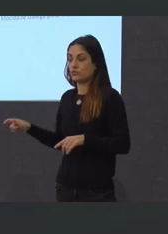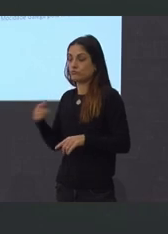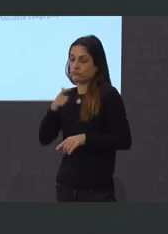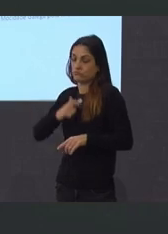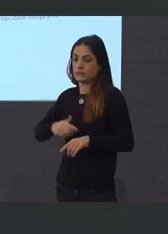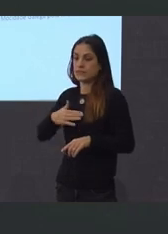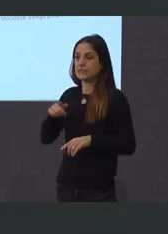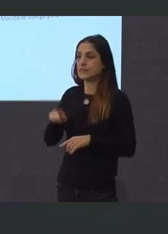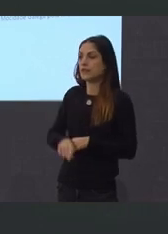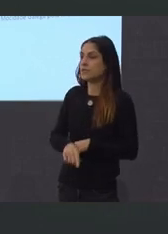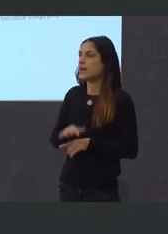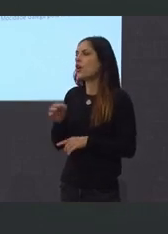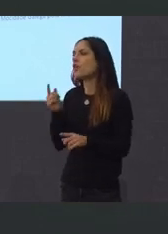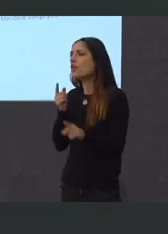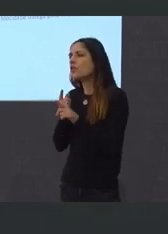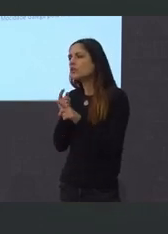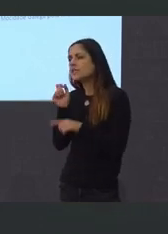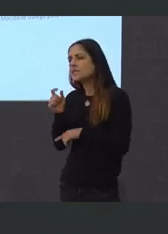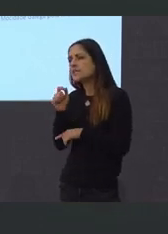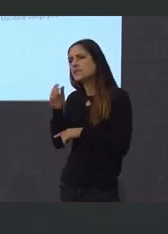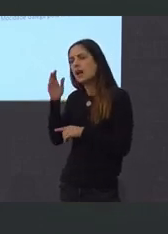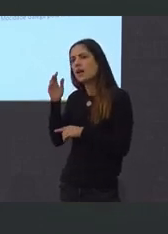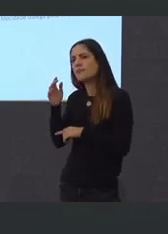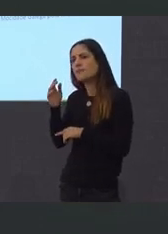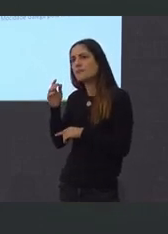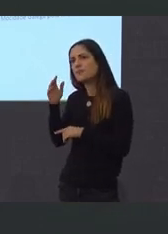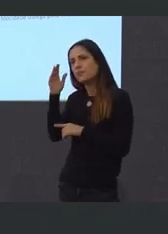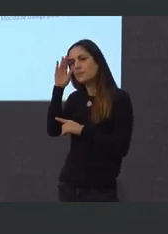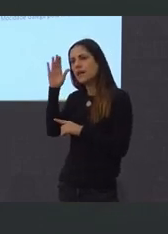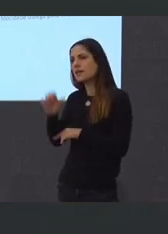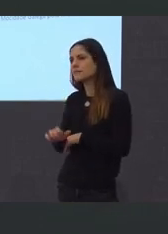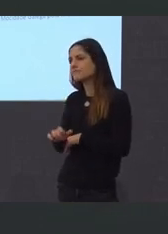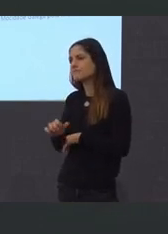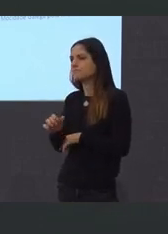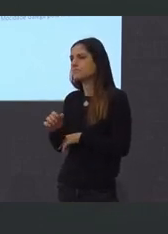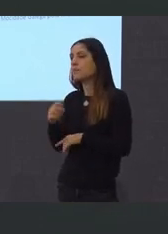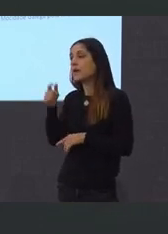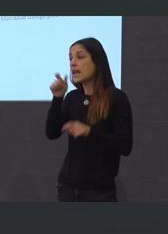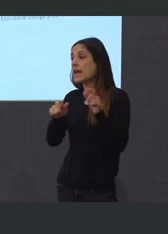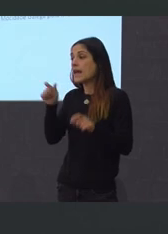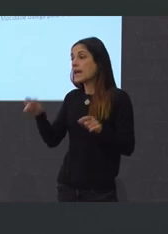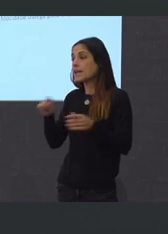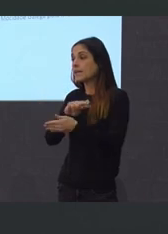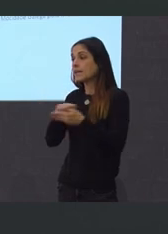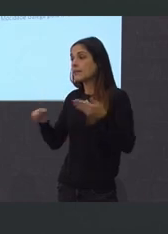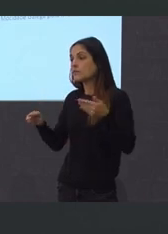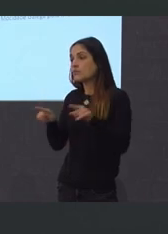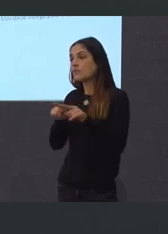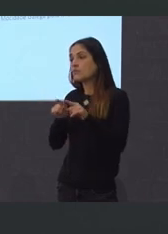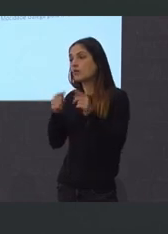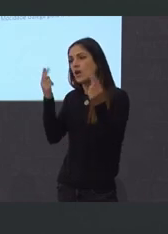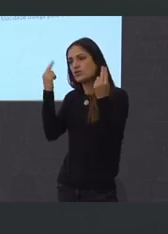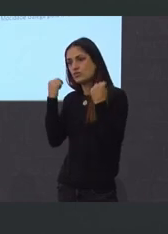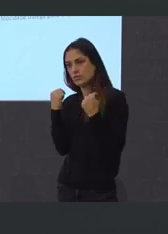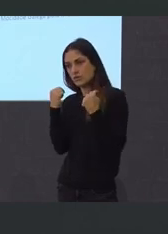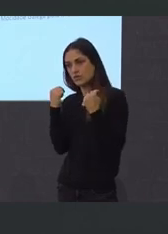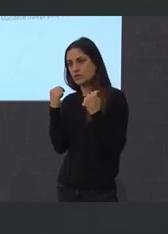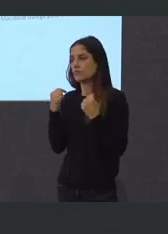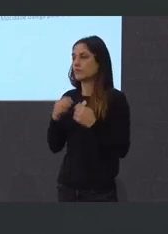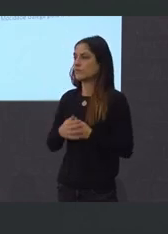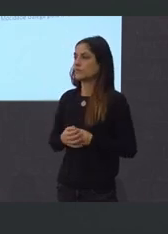co que adoitamos escoitar, o galego non é un pobo sumiso. Non fomos